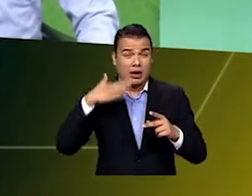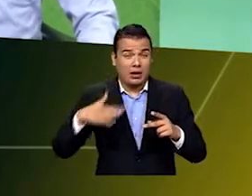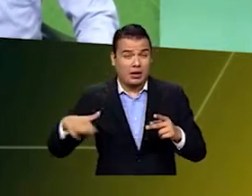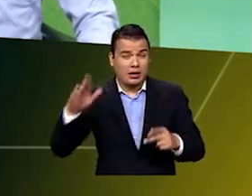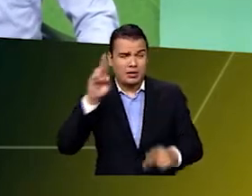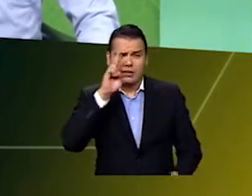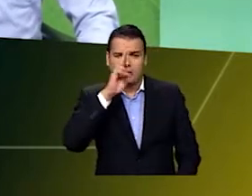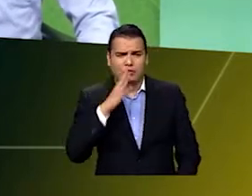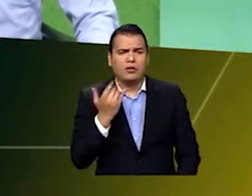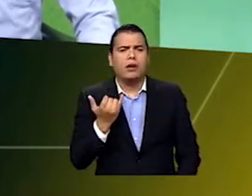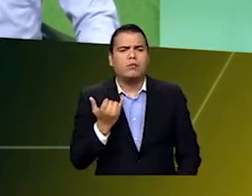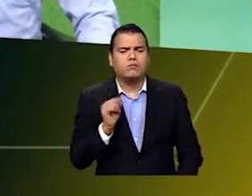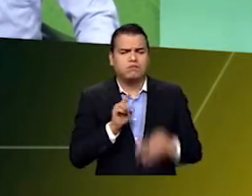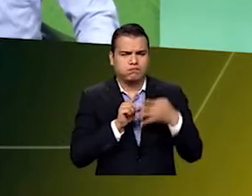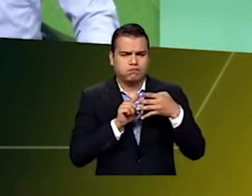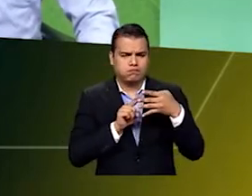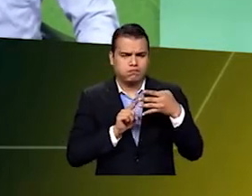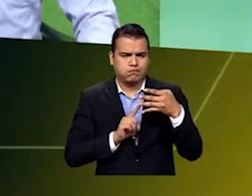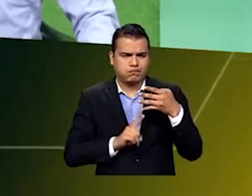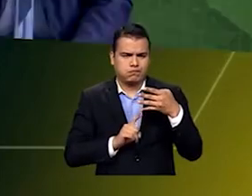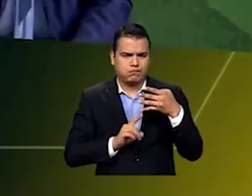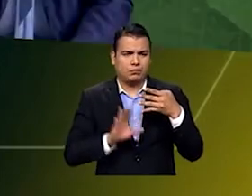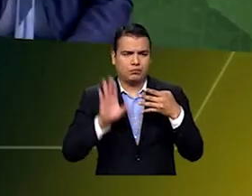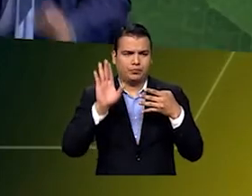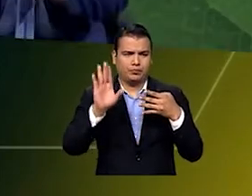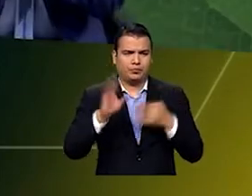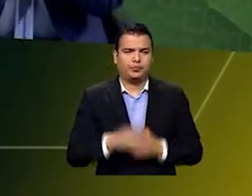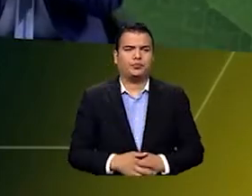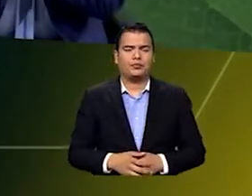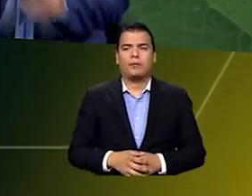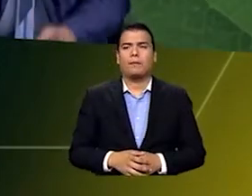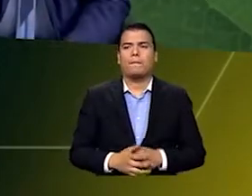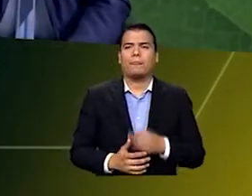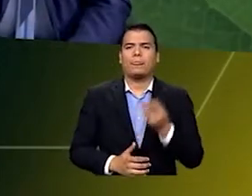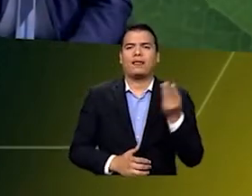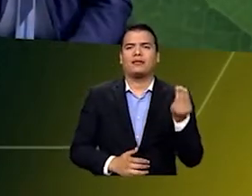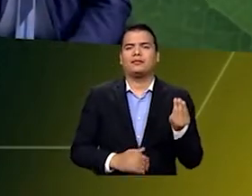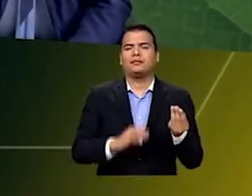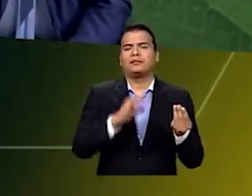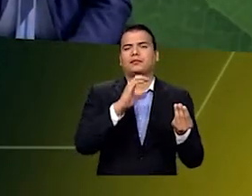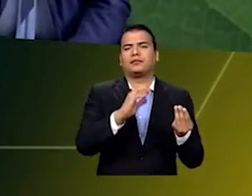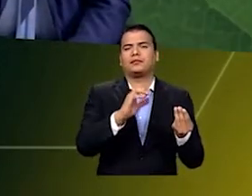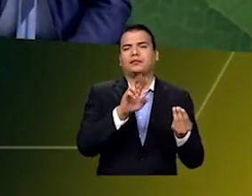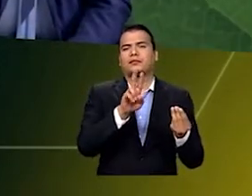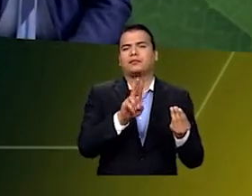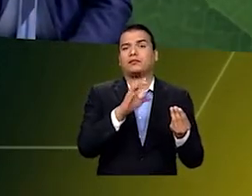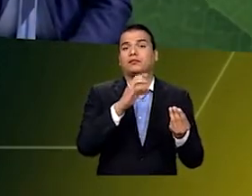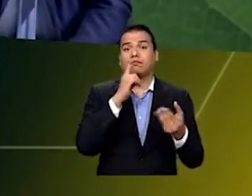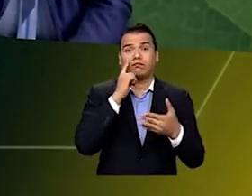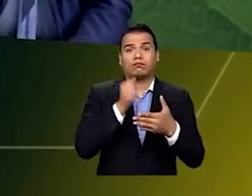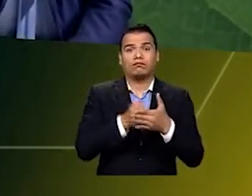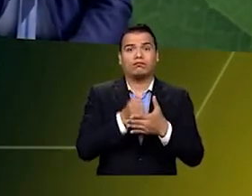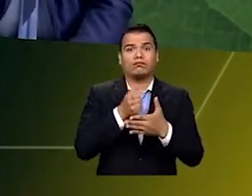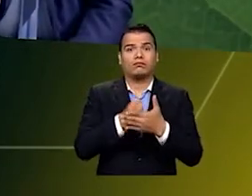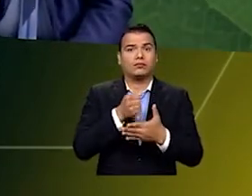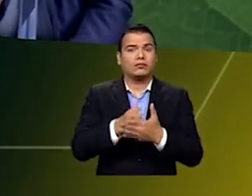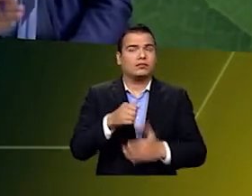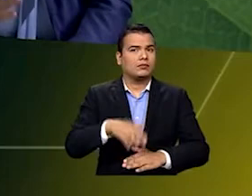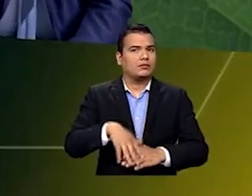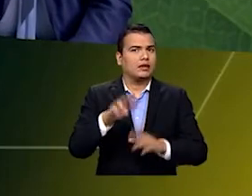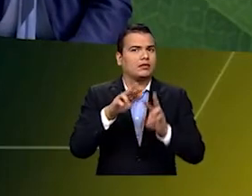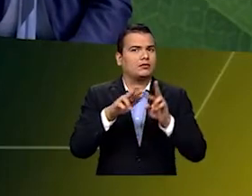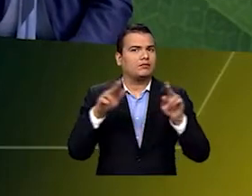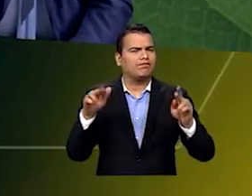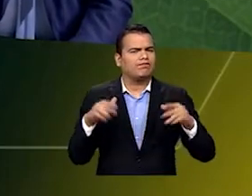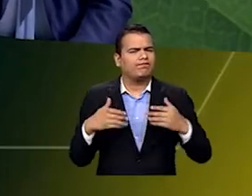en el departamento. Justamente otra de las formas como la CBC trabaja por la biodiversidad es la atención de